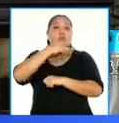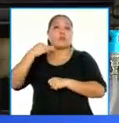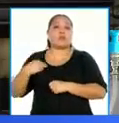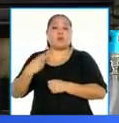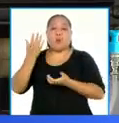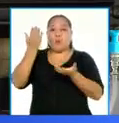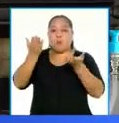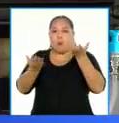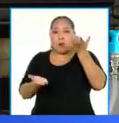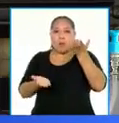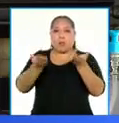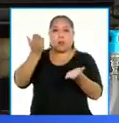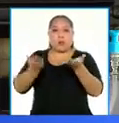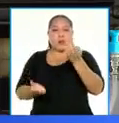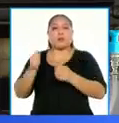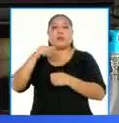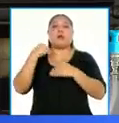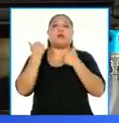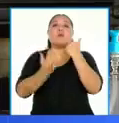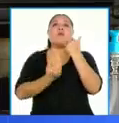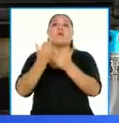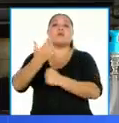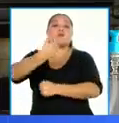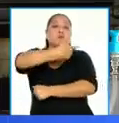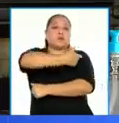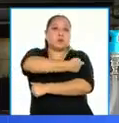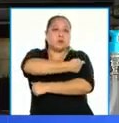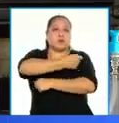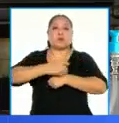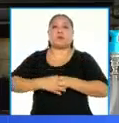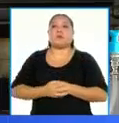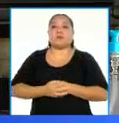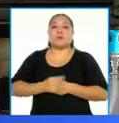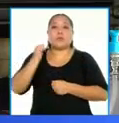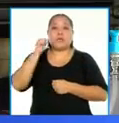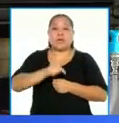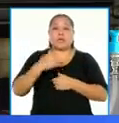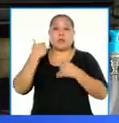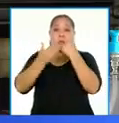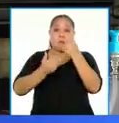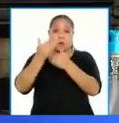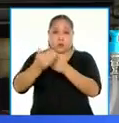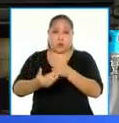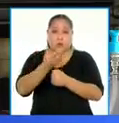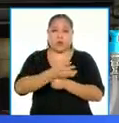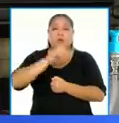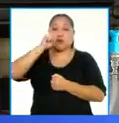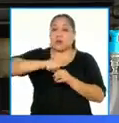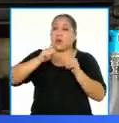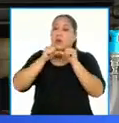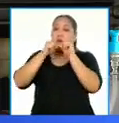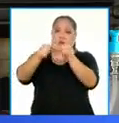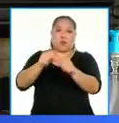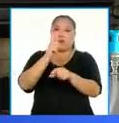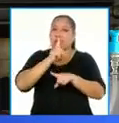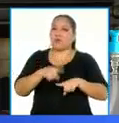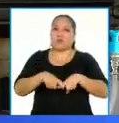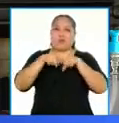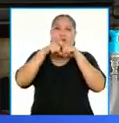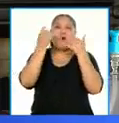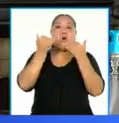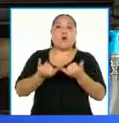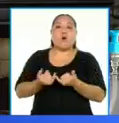un balance del proceso de vacunación y este proceso, por supuesto que continúa, no se ha detenido